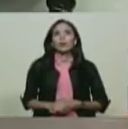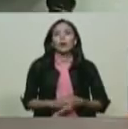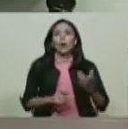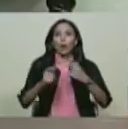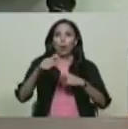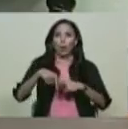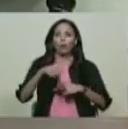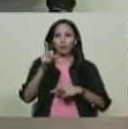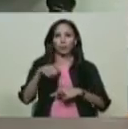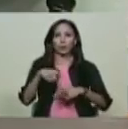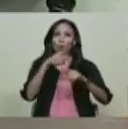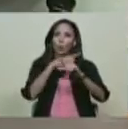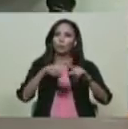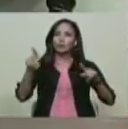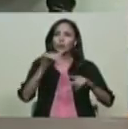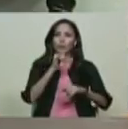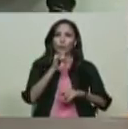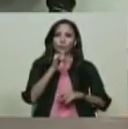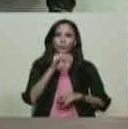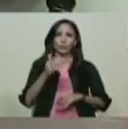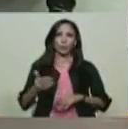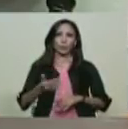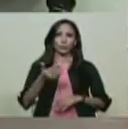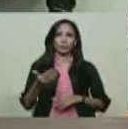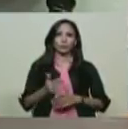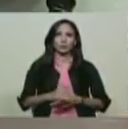otro paso muy importante. Bueno, nosotros hemos